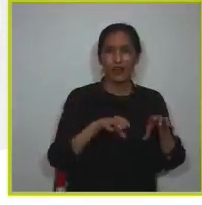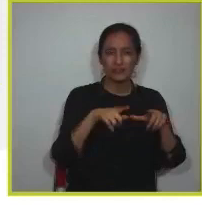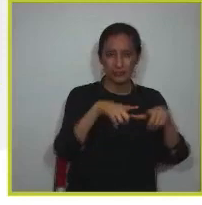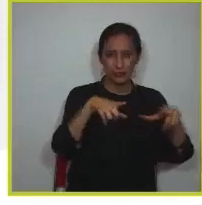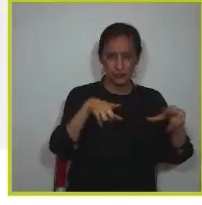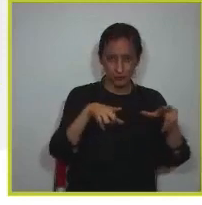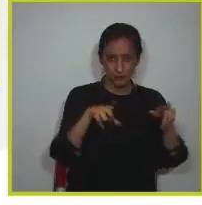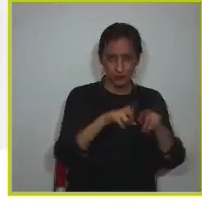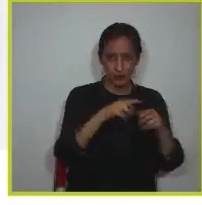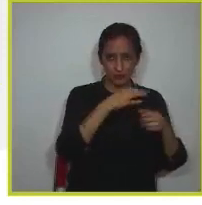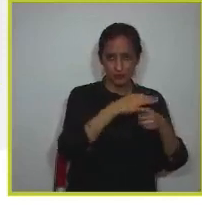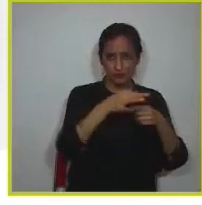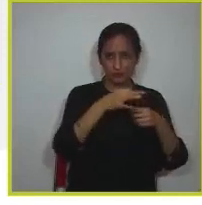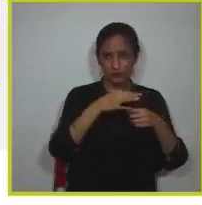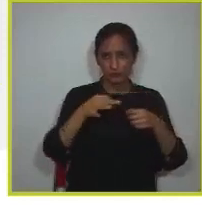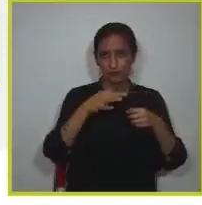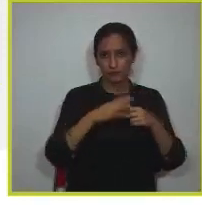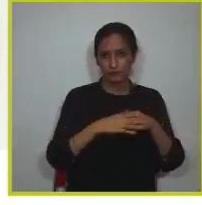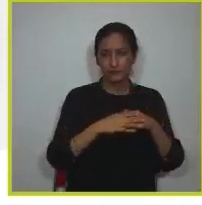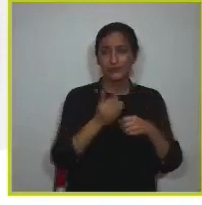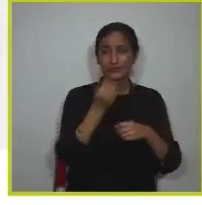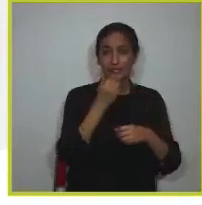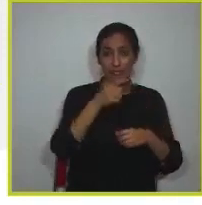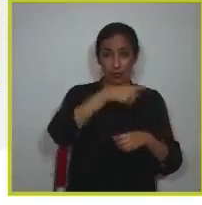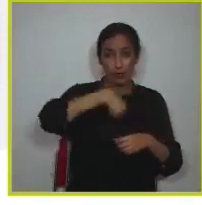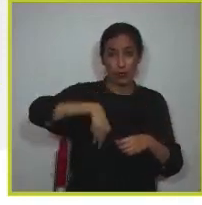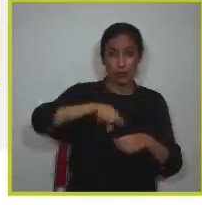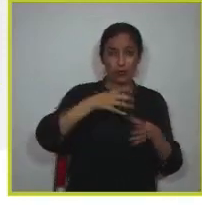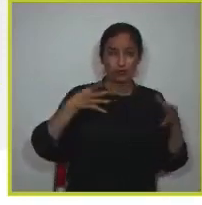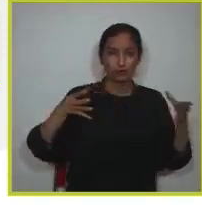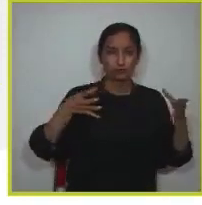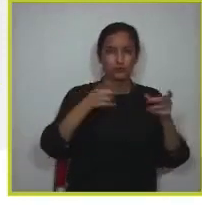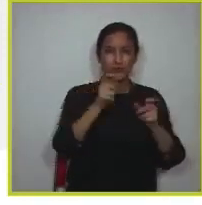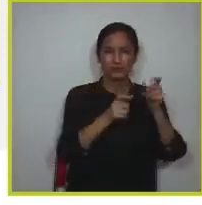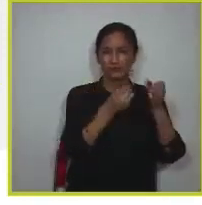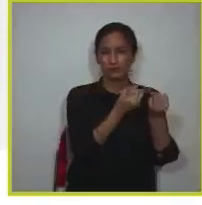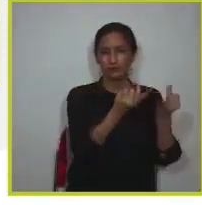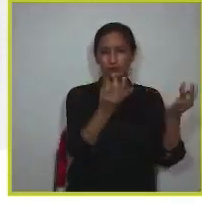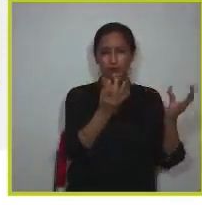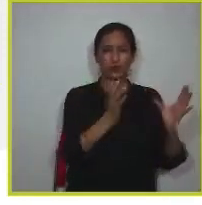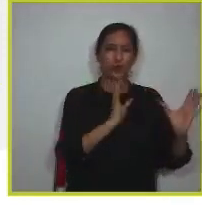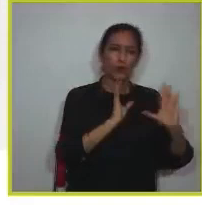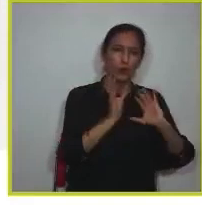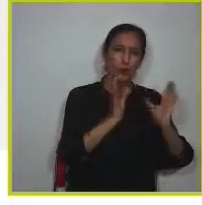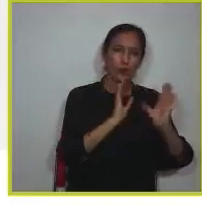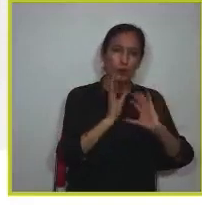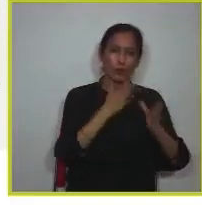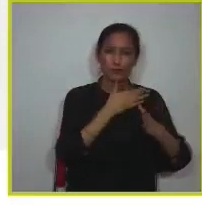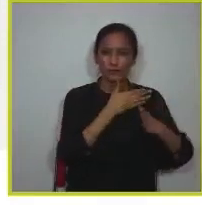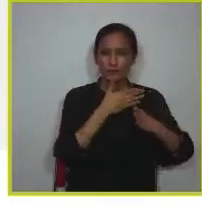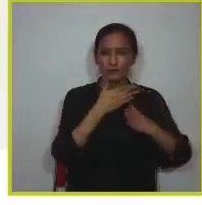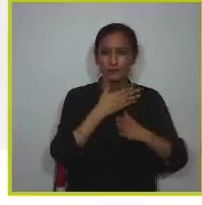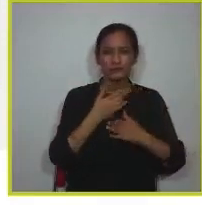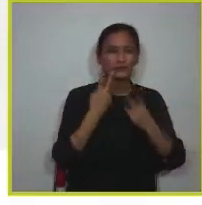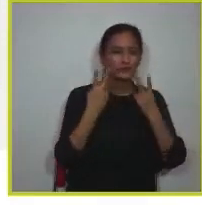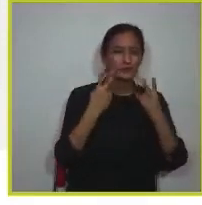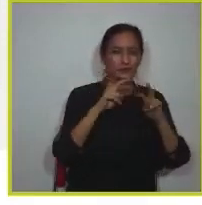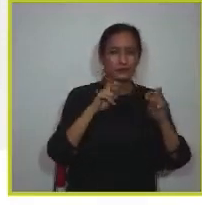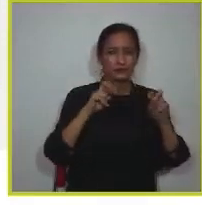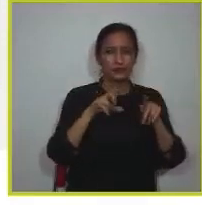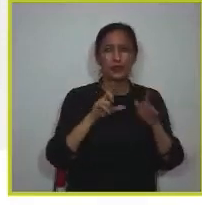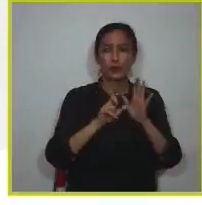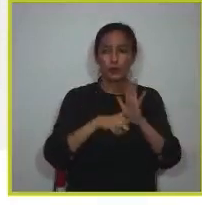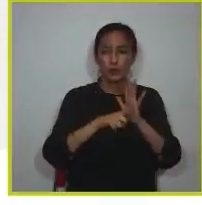de la provincia de espinar Con quienes con todos estos actores se construyó de manera participativa el diagnóstico y